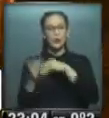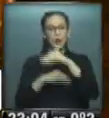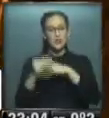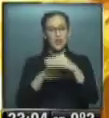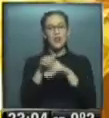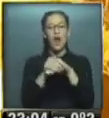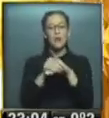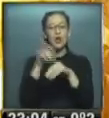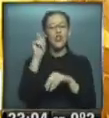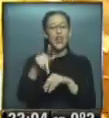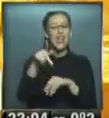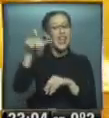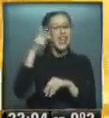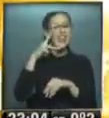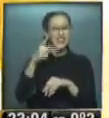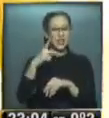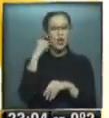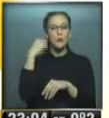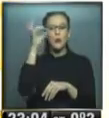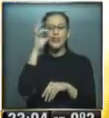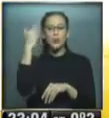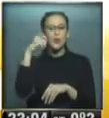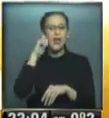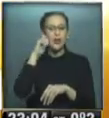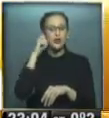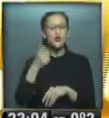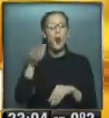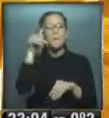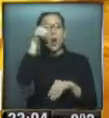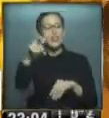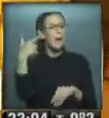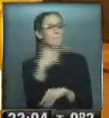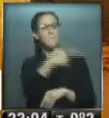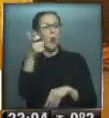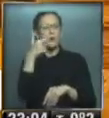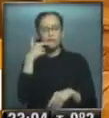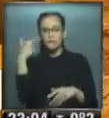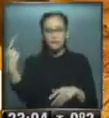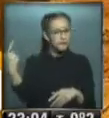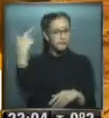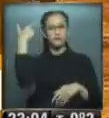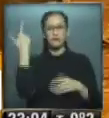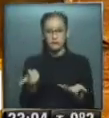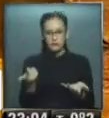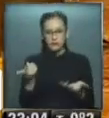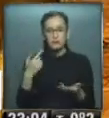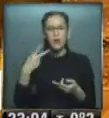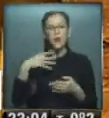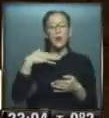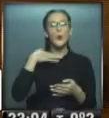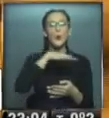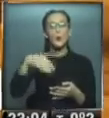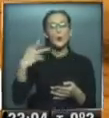Eric Ponce, el hombre de 29 años que recibió un balazo en la cabeza frente a la Plaza Alberdi, en el barrio porteño de Villa